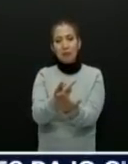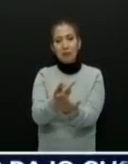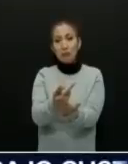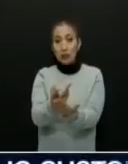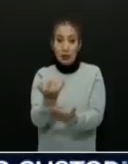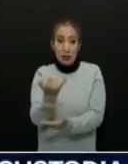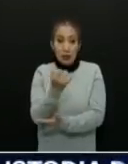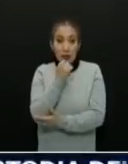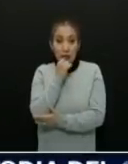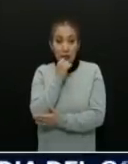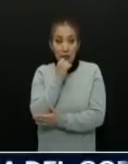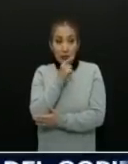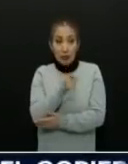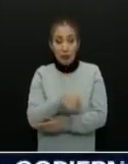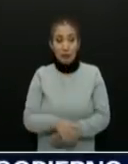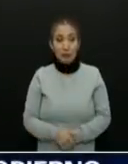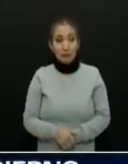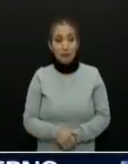además de